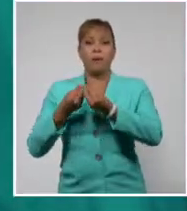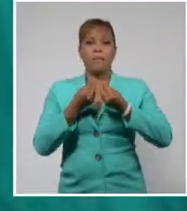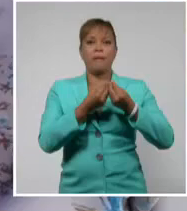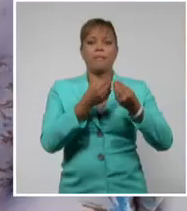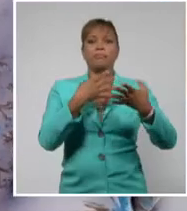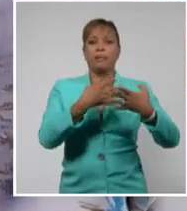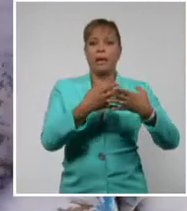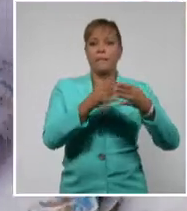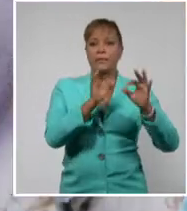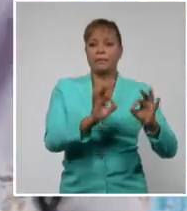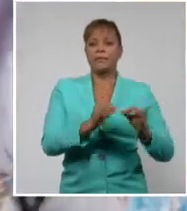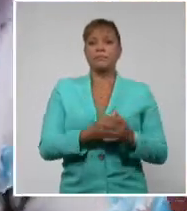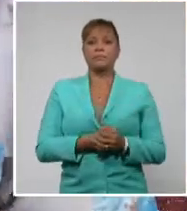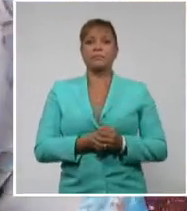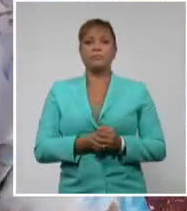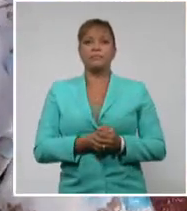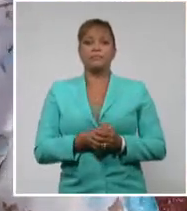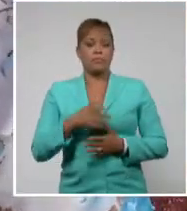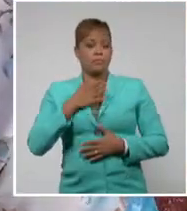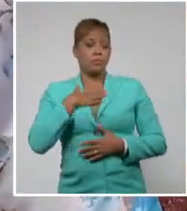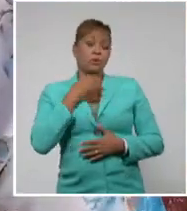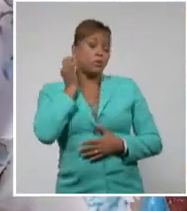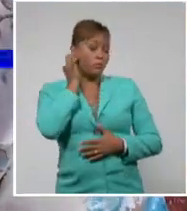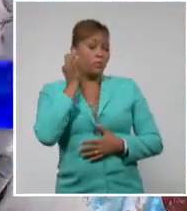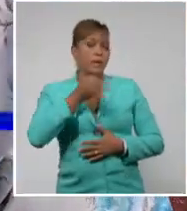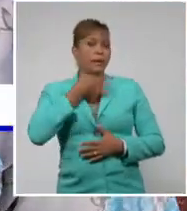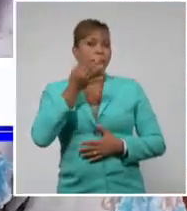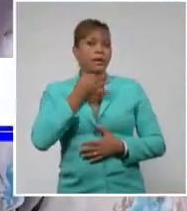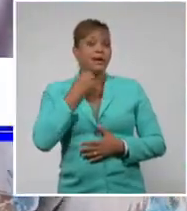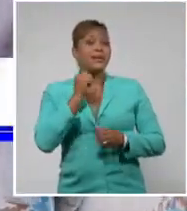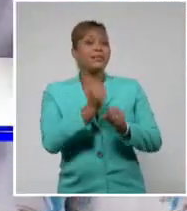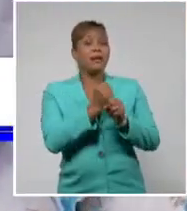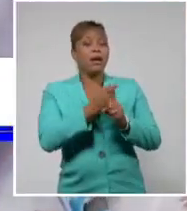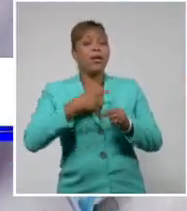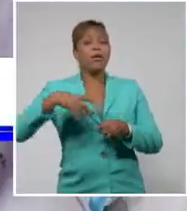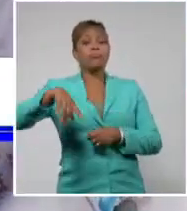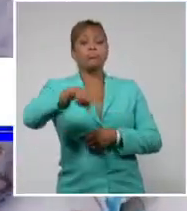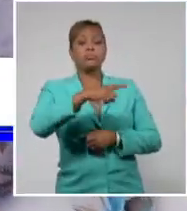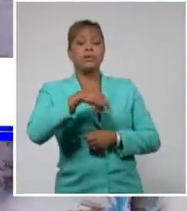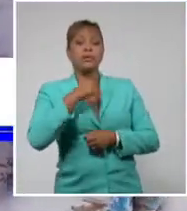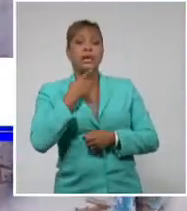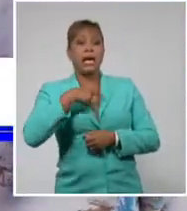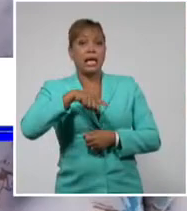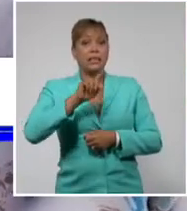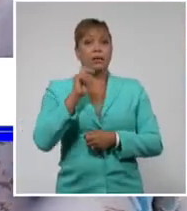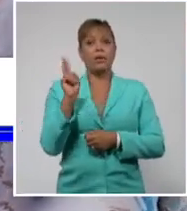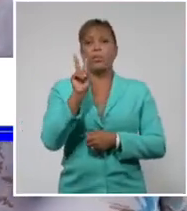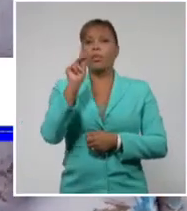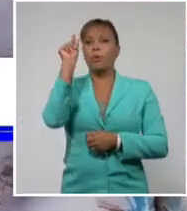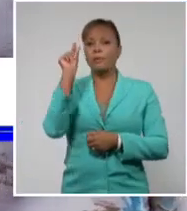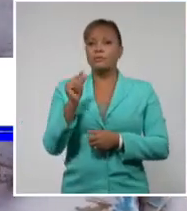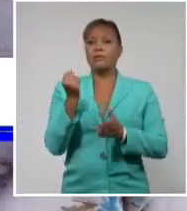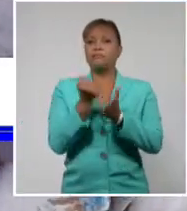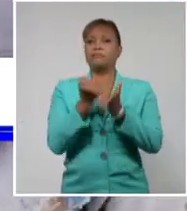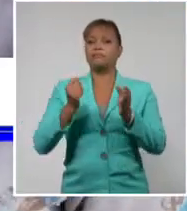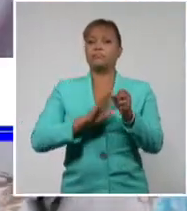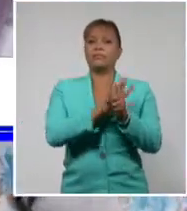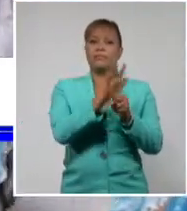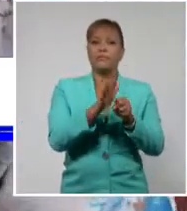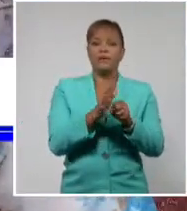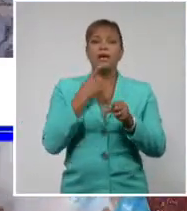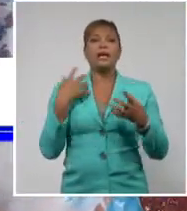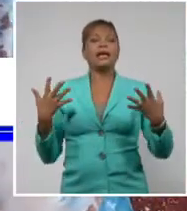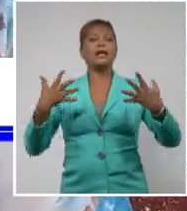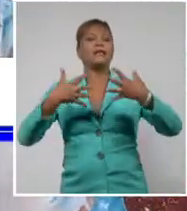empresa. Propiamente de mí, con trabajadores de estos campamentos han salido hasta el momento dos casos confirmados que tienen